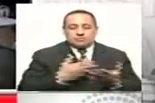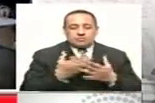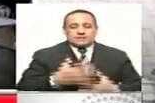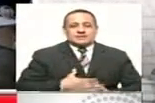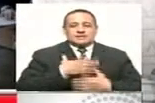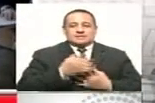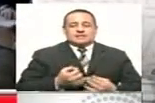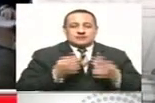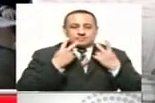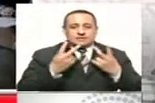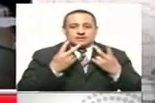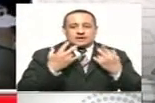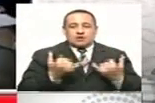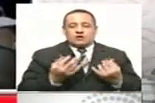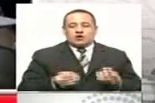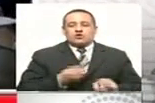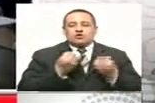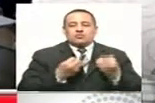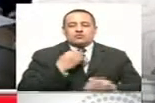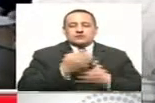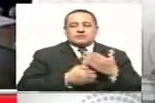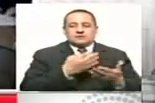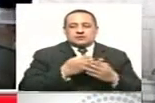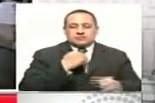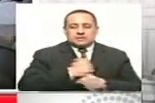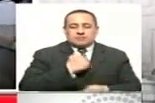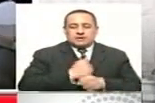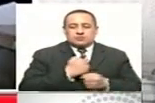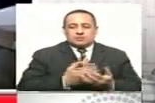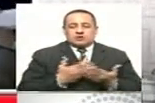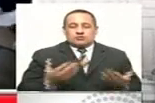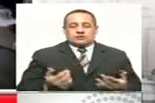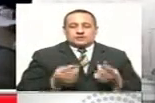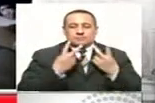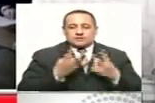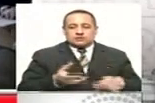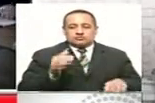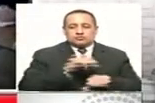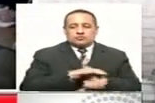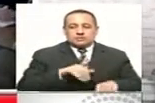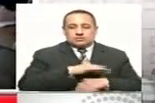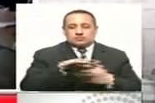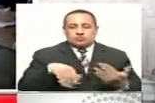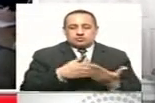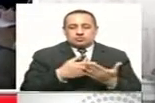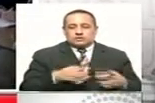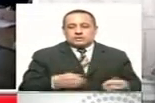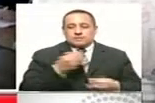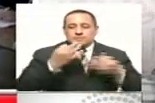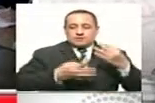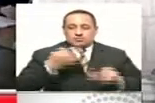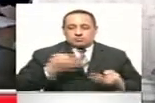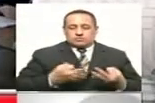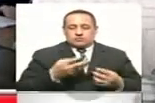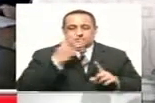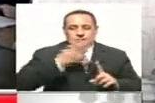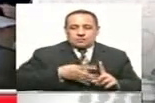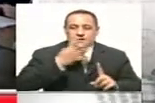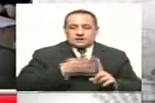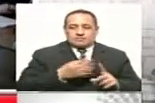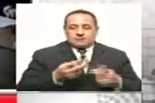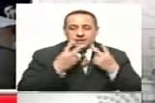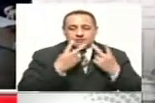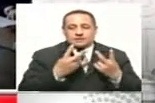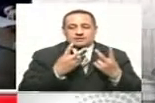mirar cómo se ha ido utilizando los recursos en algunos de estos mecanismos. Y por supuesto evaluar su impacto, ¿no?, para